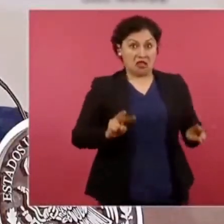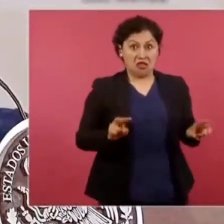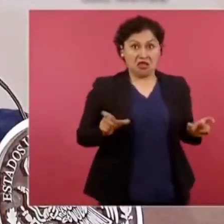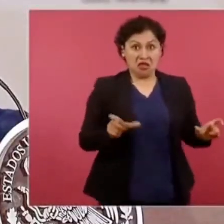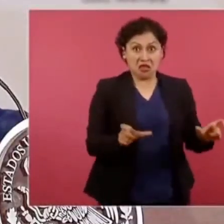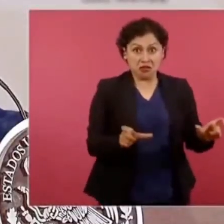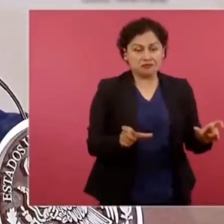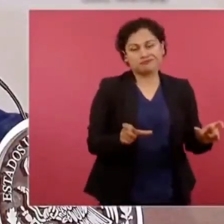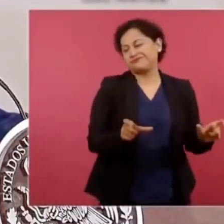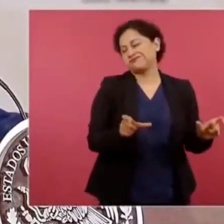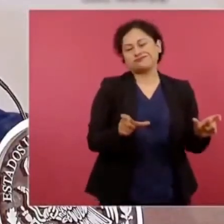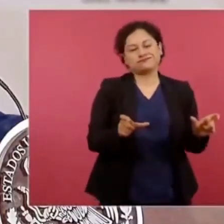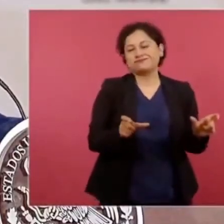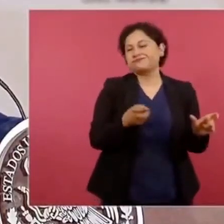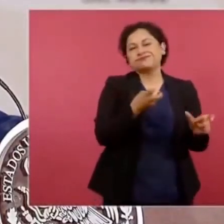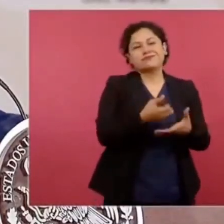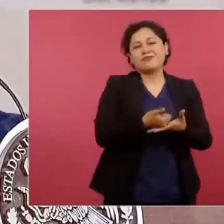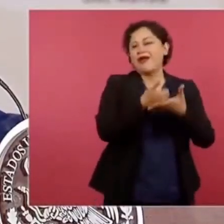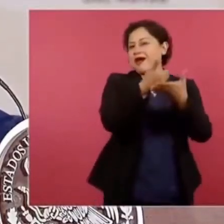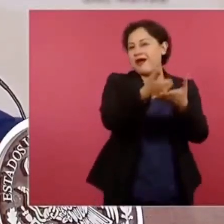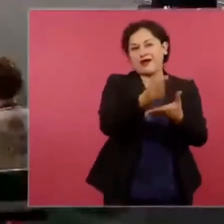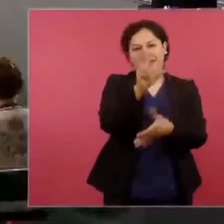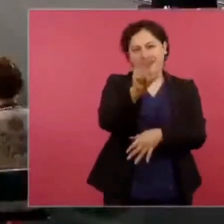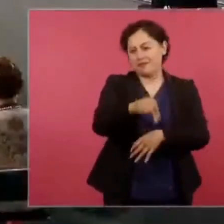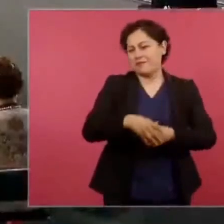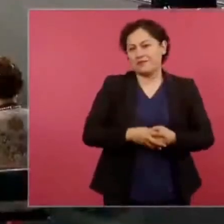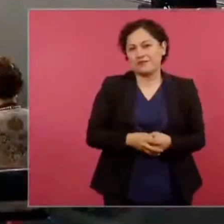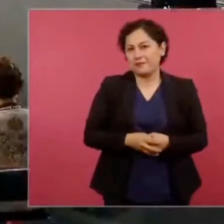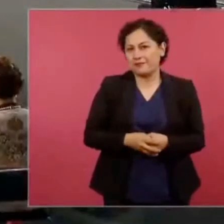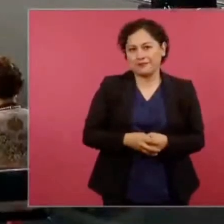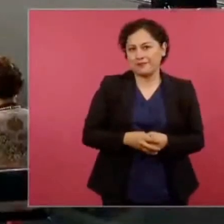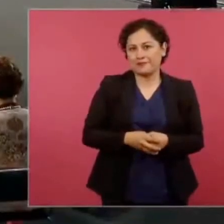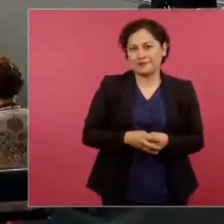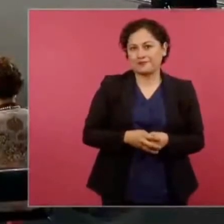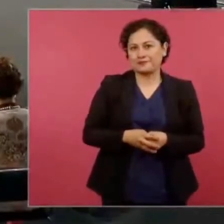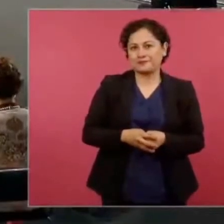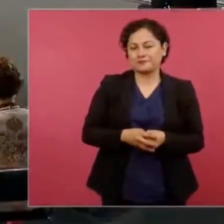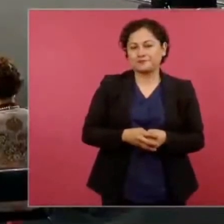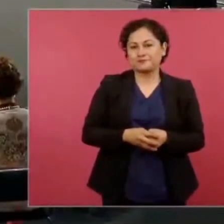Eso tiene que ver con